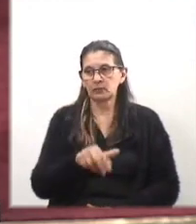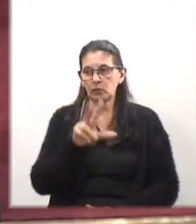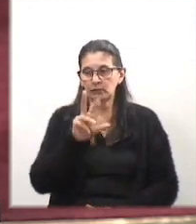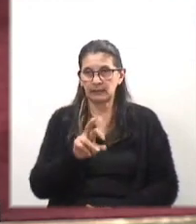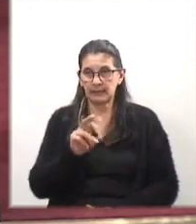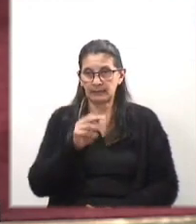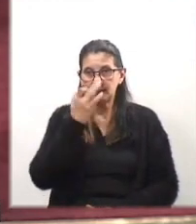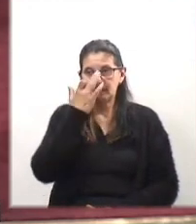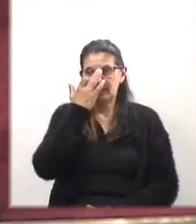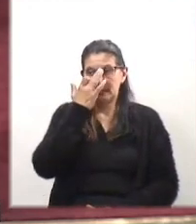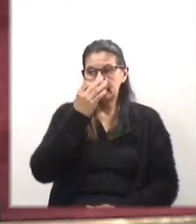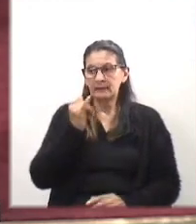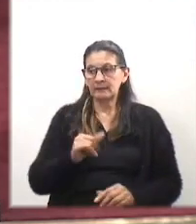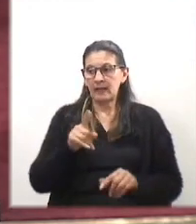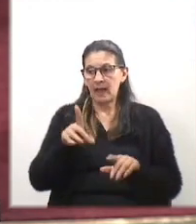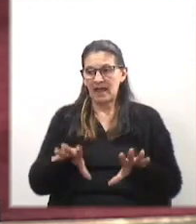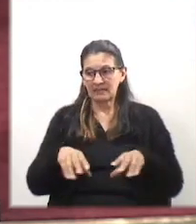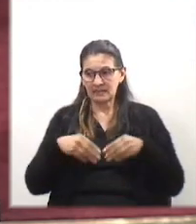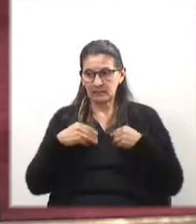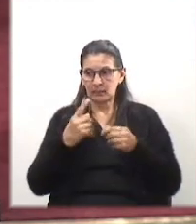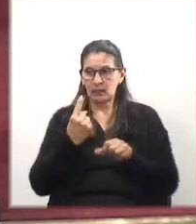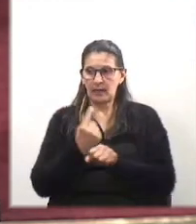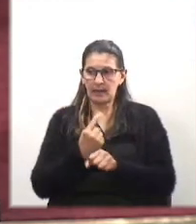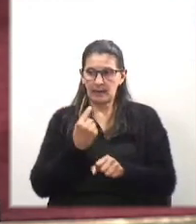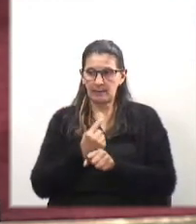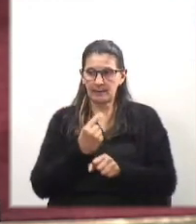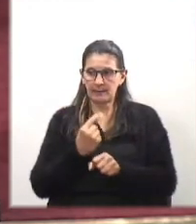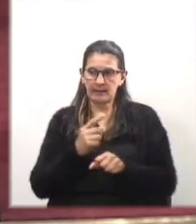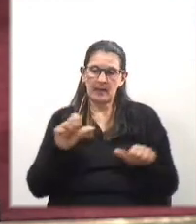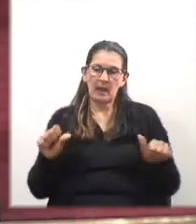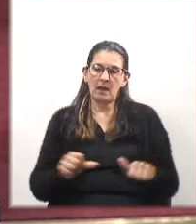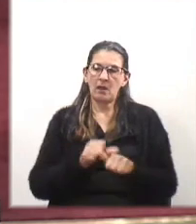el Poder Ejecutivo aceptó la primera, lo hizo sujeto a las